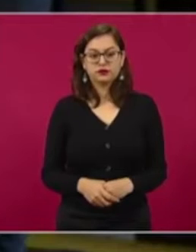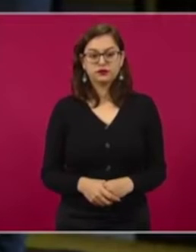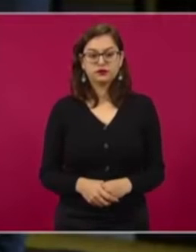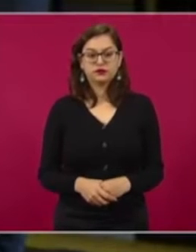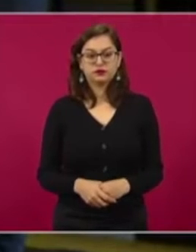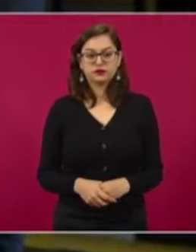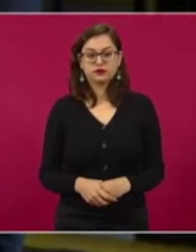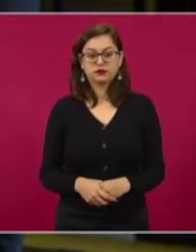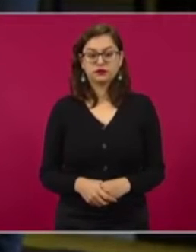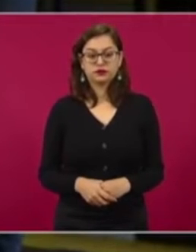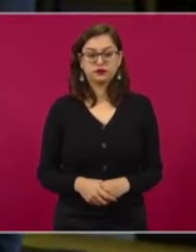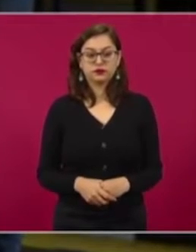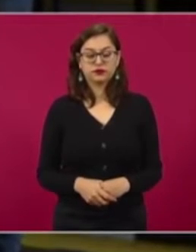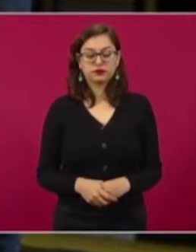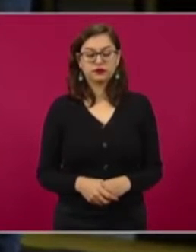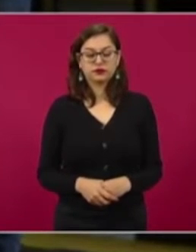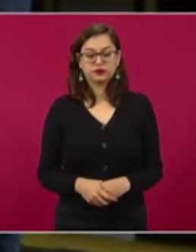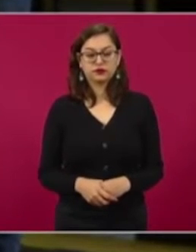inversionistas